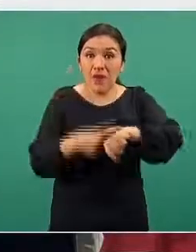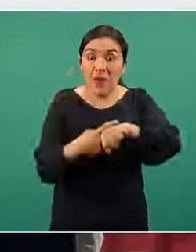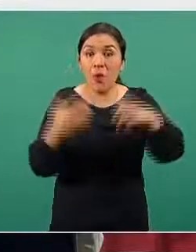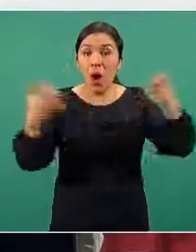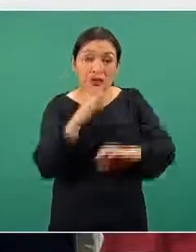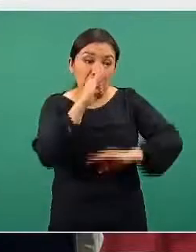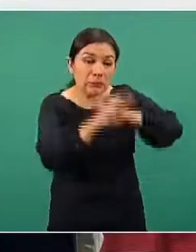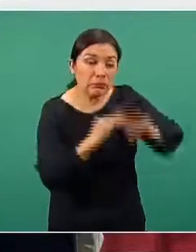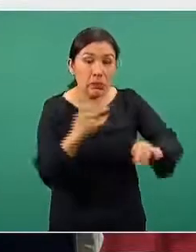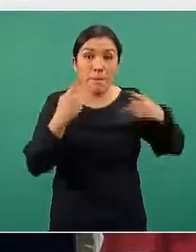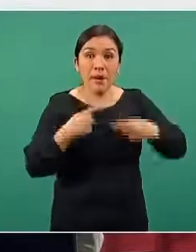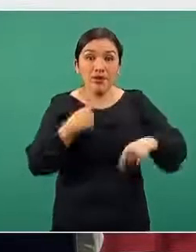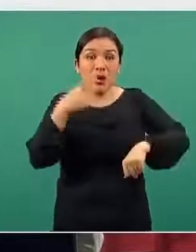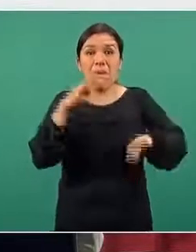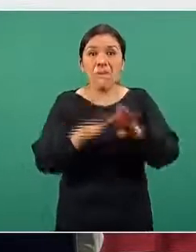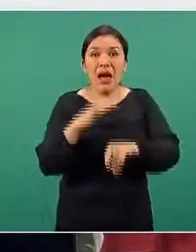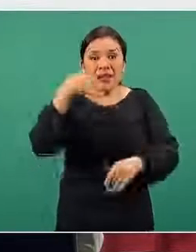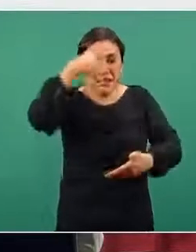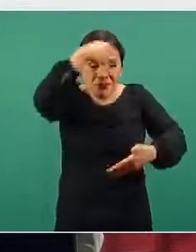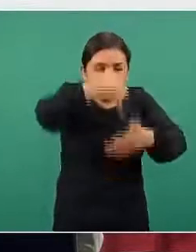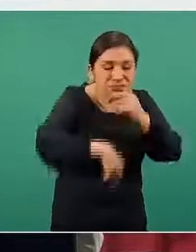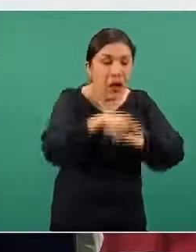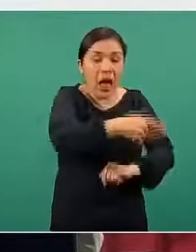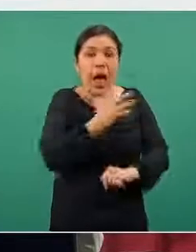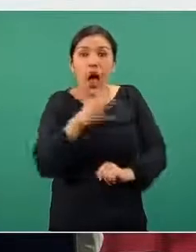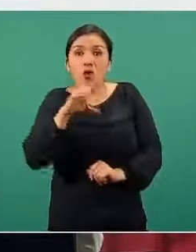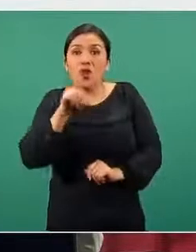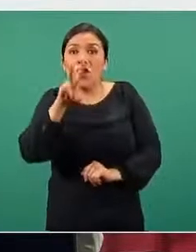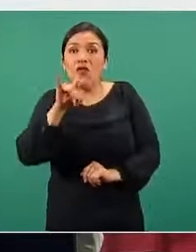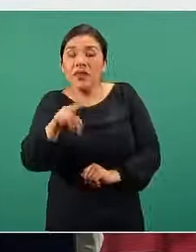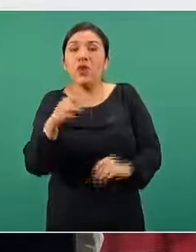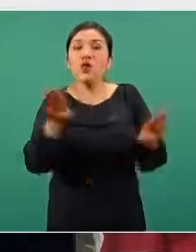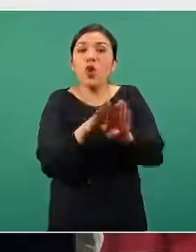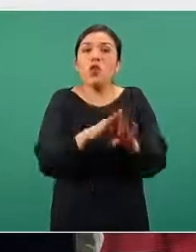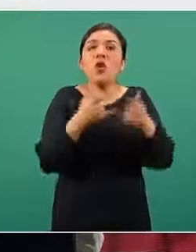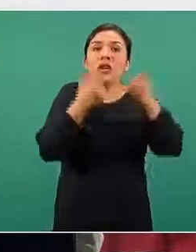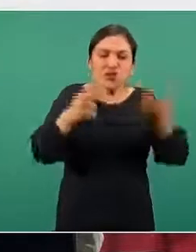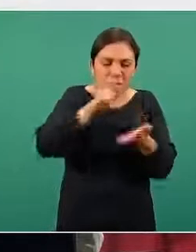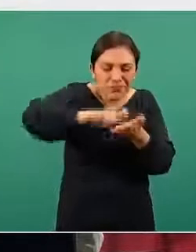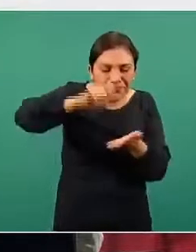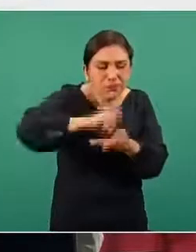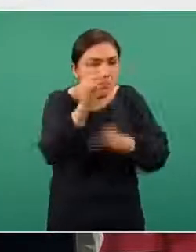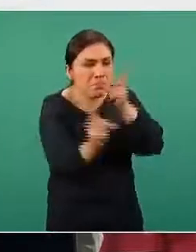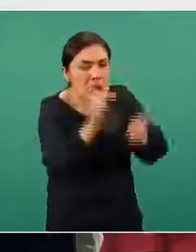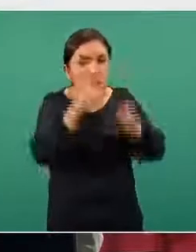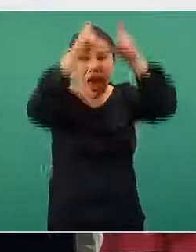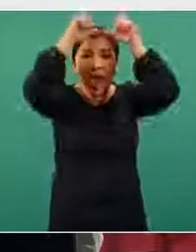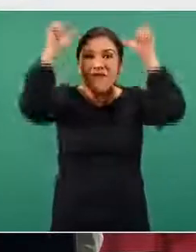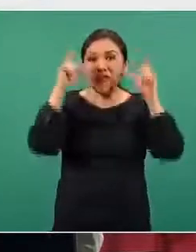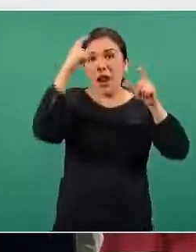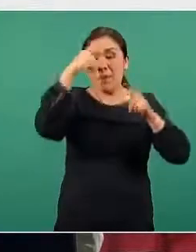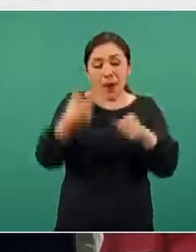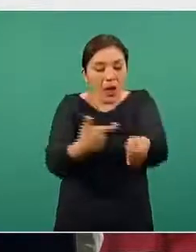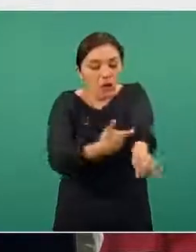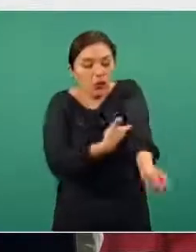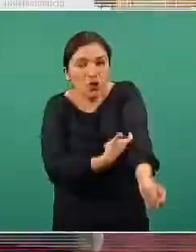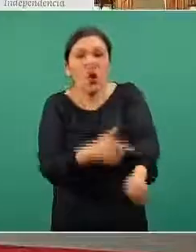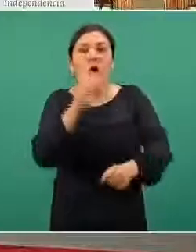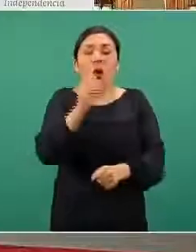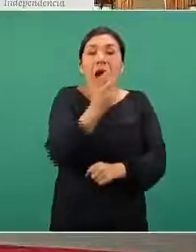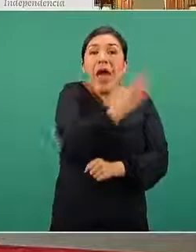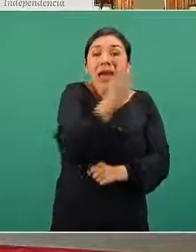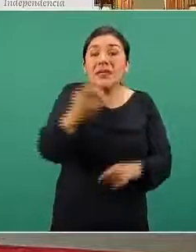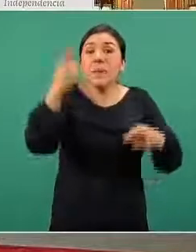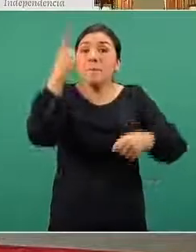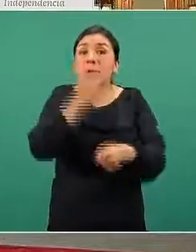a un paciente, los que exploran a un paciente contaminado con COVID, los que hacen la historia clínica, la enfermera que canaliza una vena. Esos son